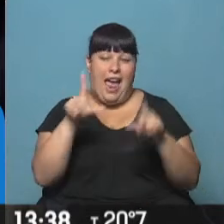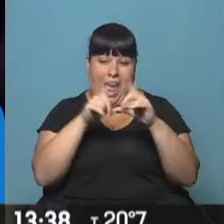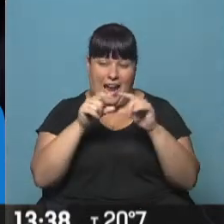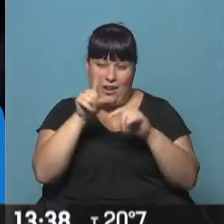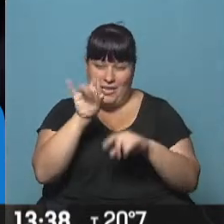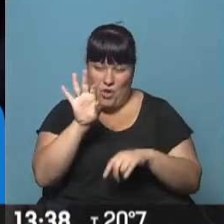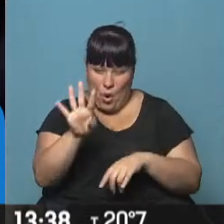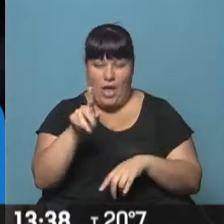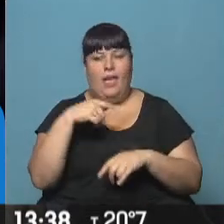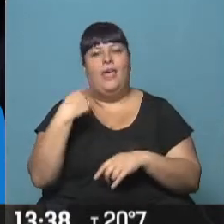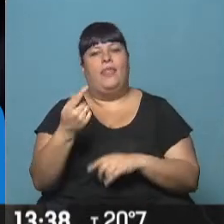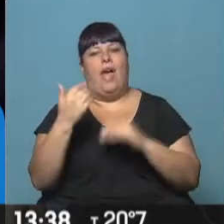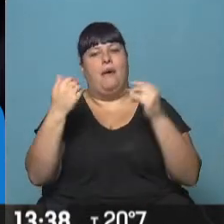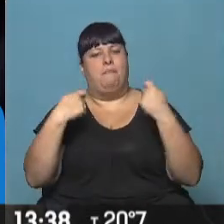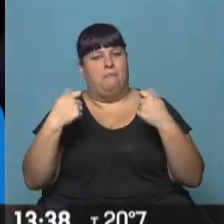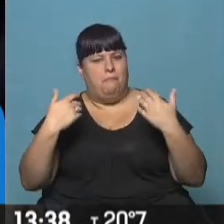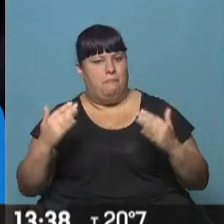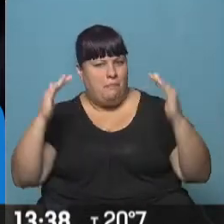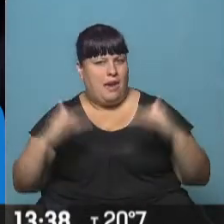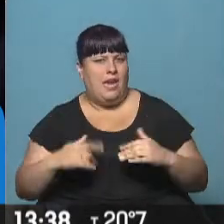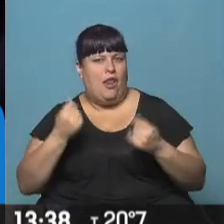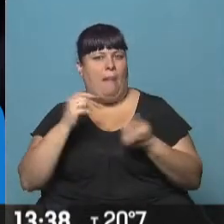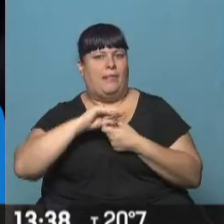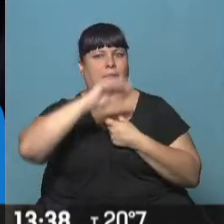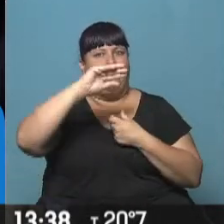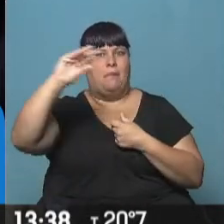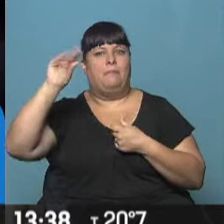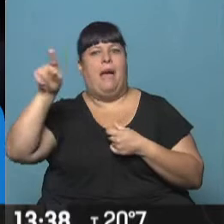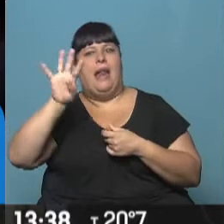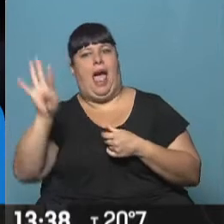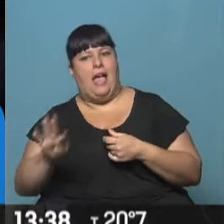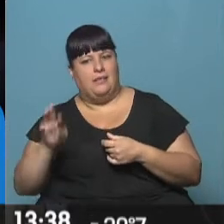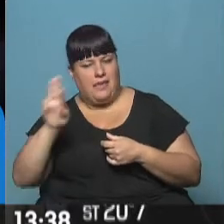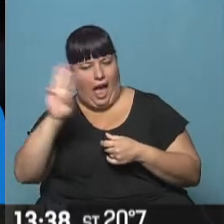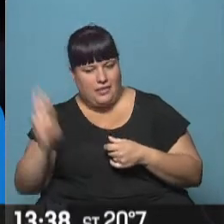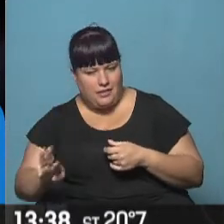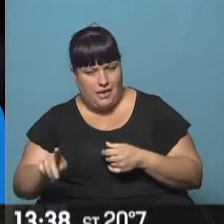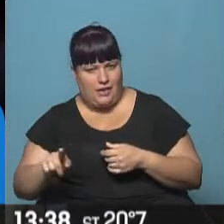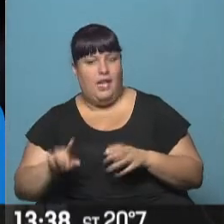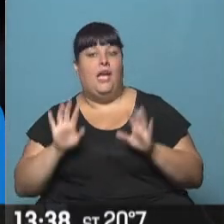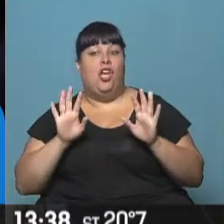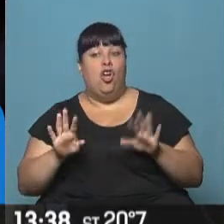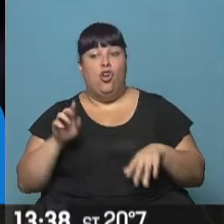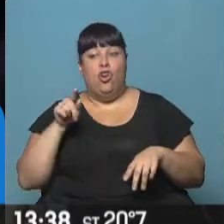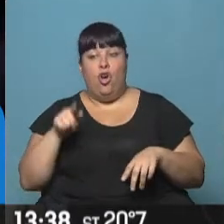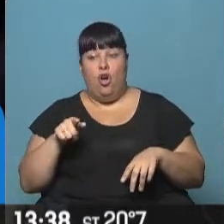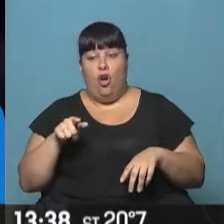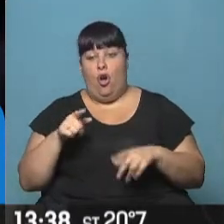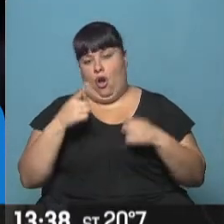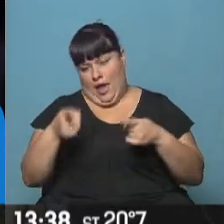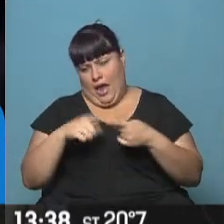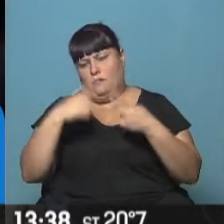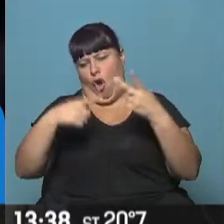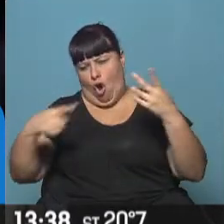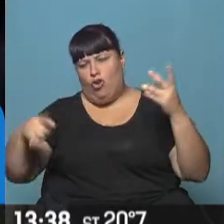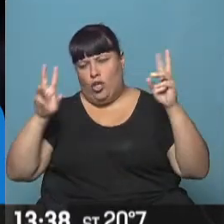artículo generaba detracciones de la masa coparticipable para el ANSES. Entonces, ese, entre otros,